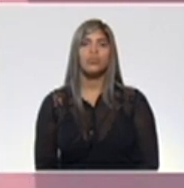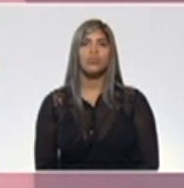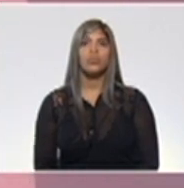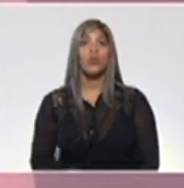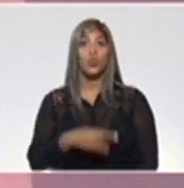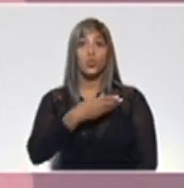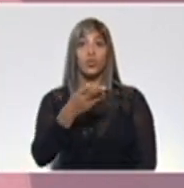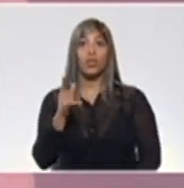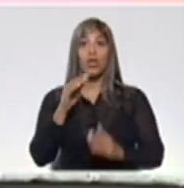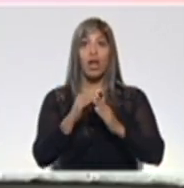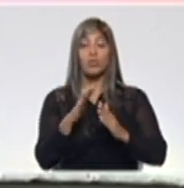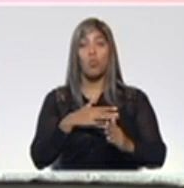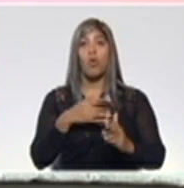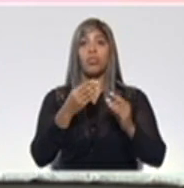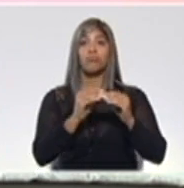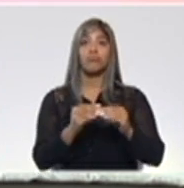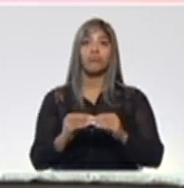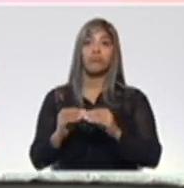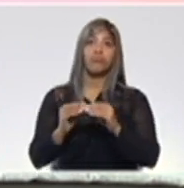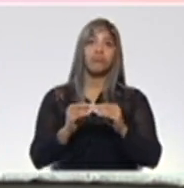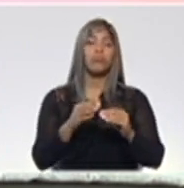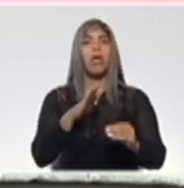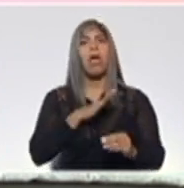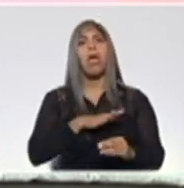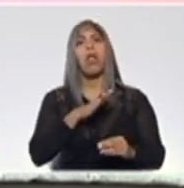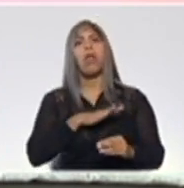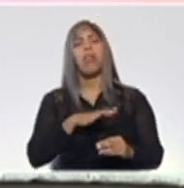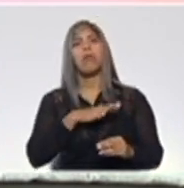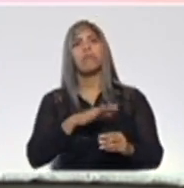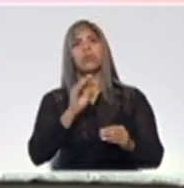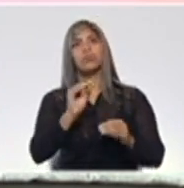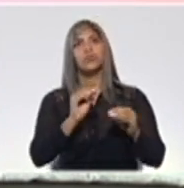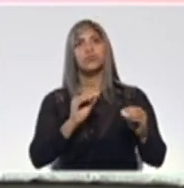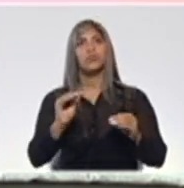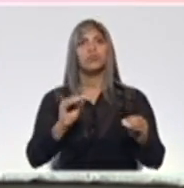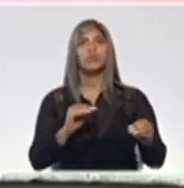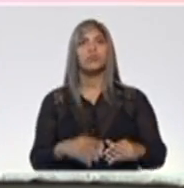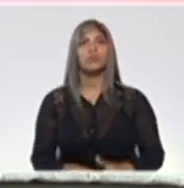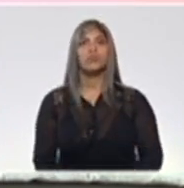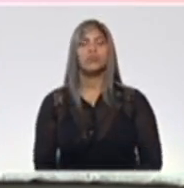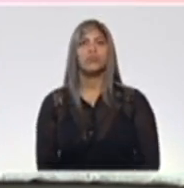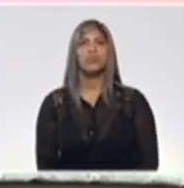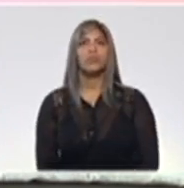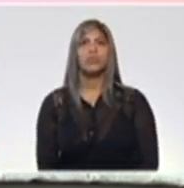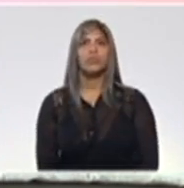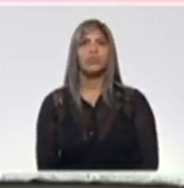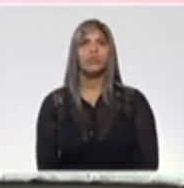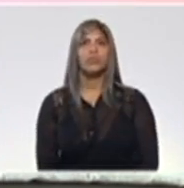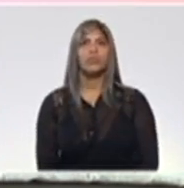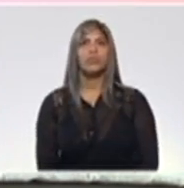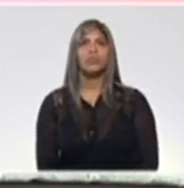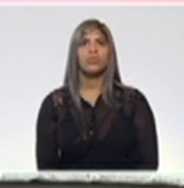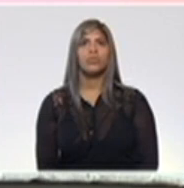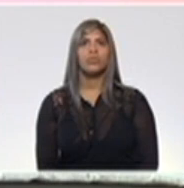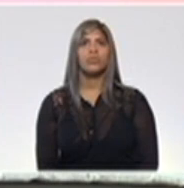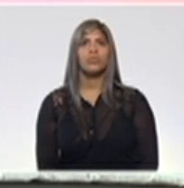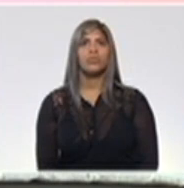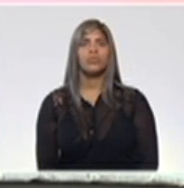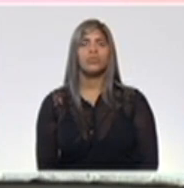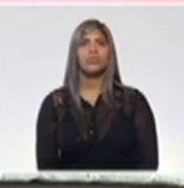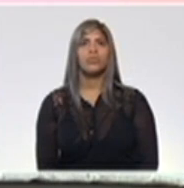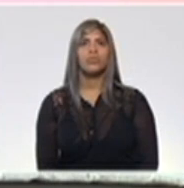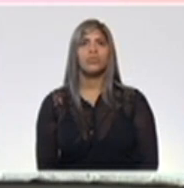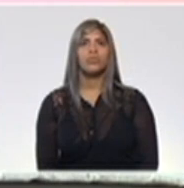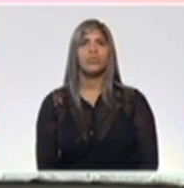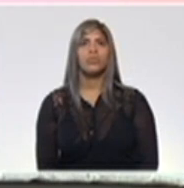en su casa lo pueden elaborar y con más calma pueden colocar las cartulinas respectivas